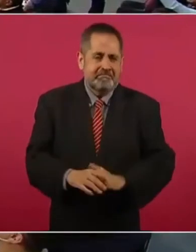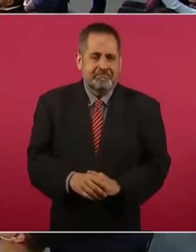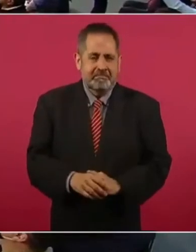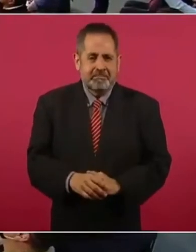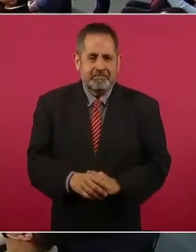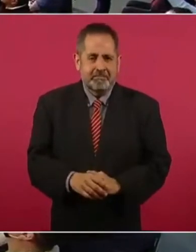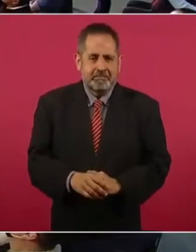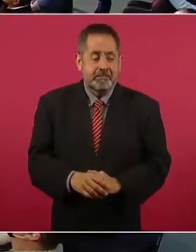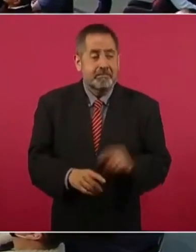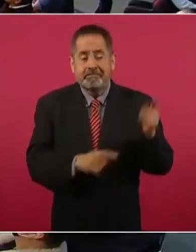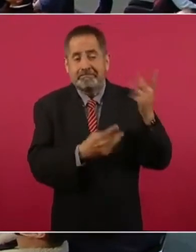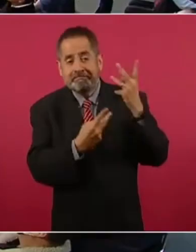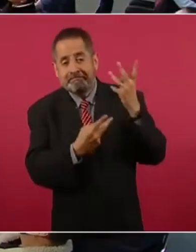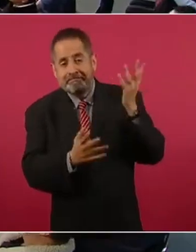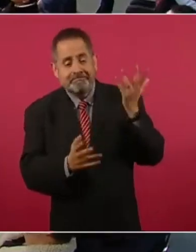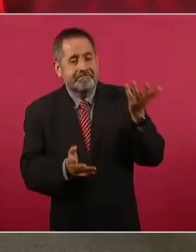Es que regañan